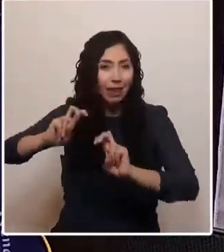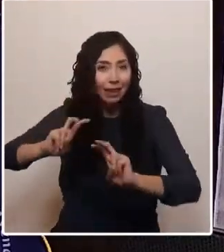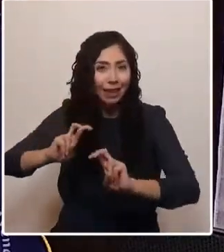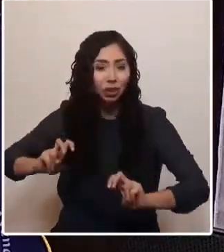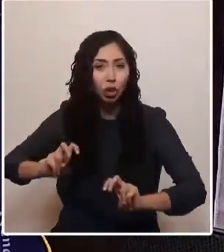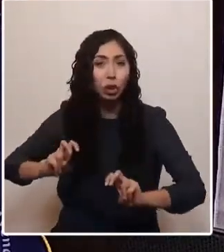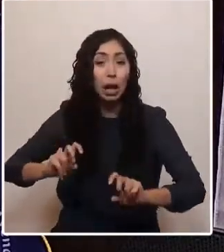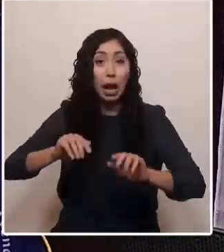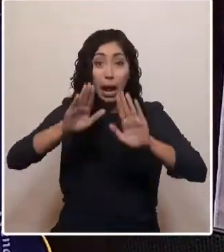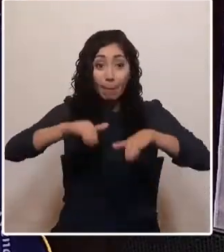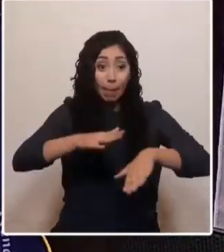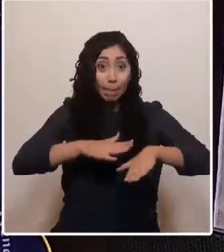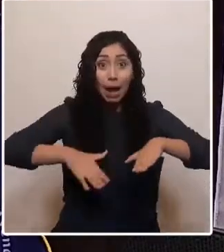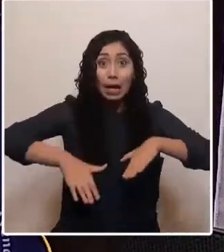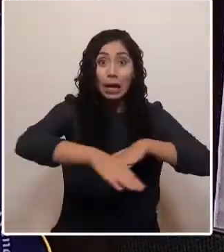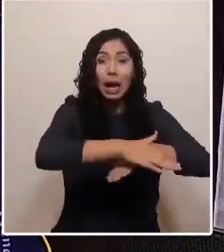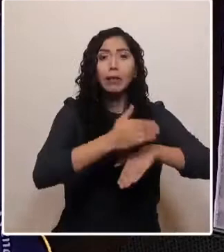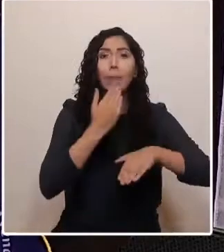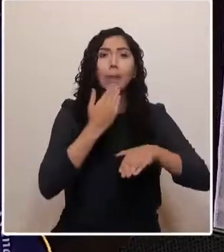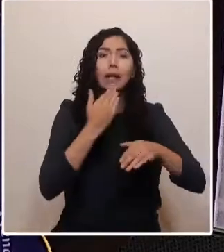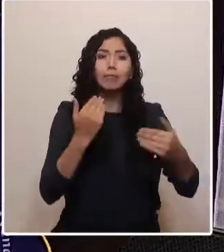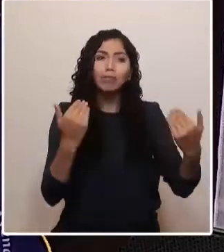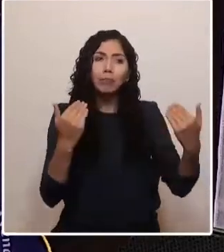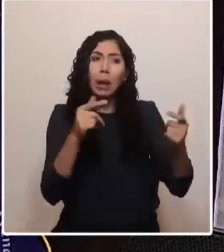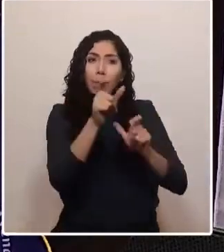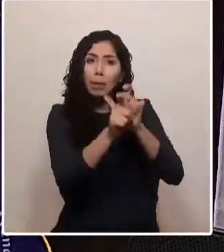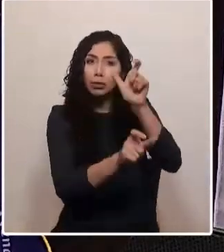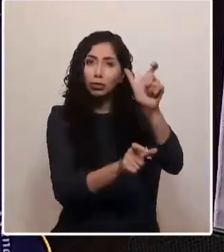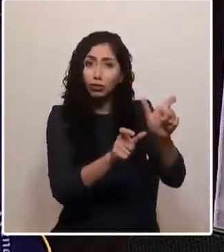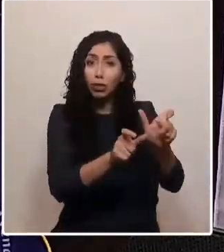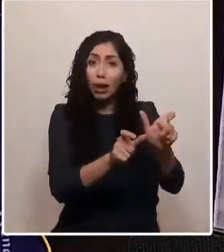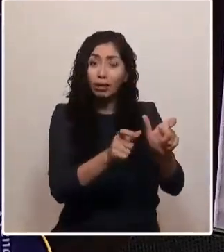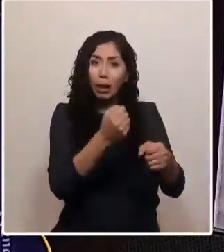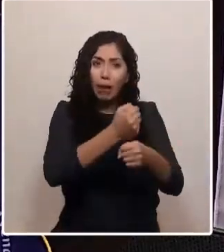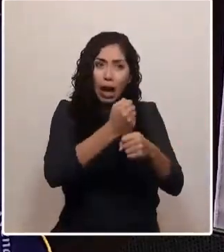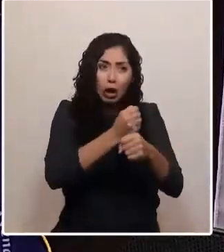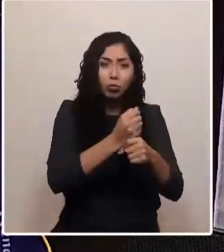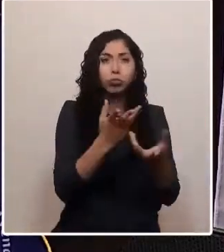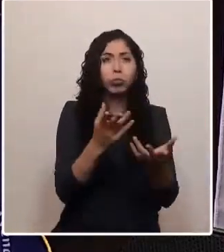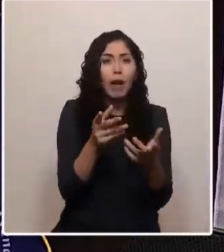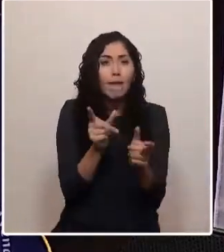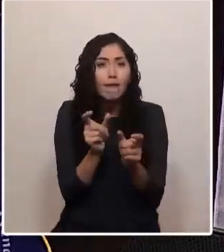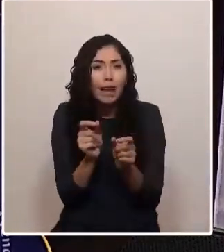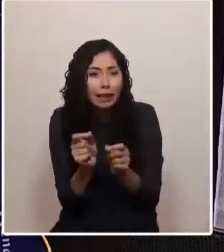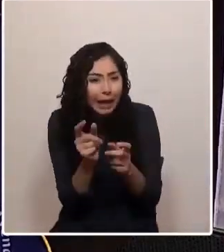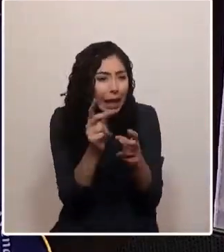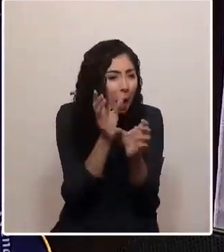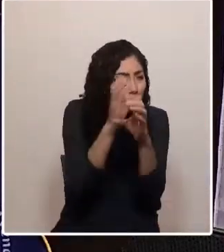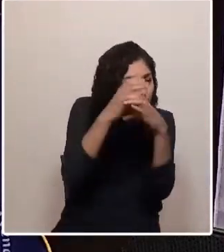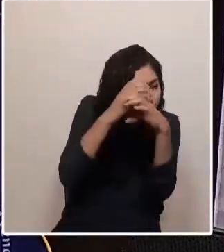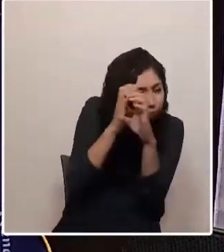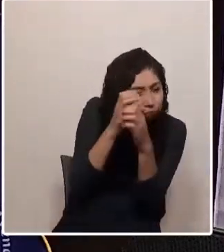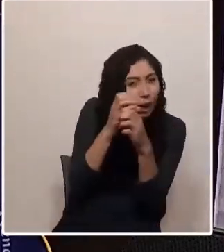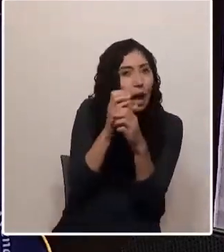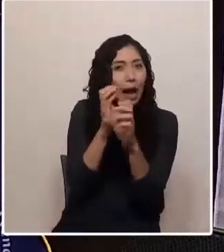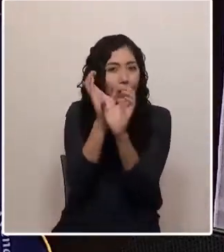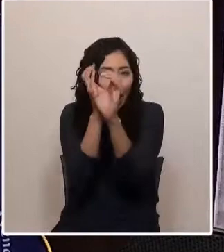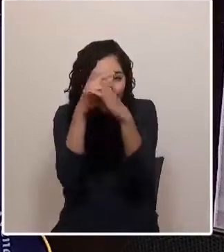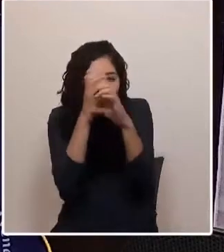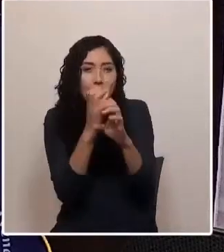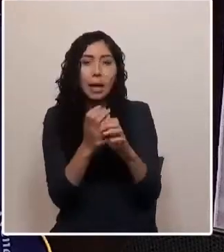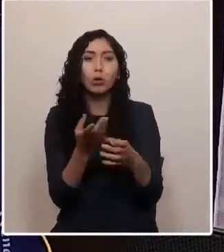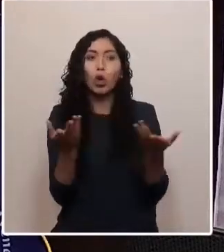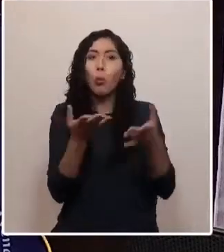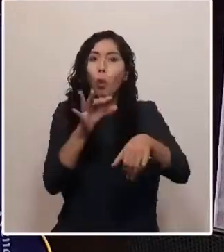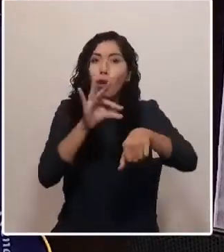Rapa Nui para que trabajaran procesando las muestras. Desde ahí se aislaron bacterias y se analizaron respecto a su potencial farmacológico. Una